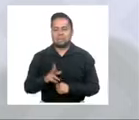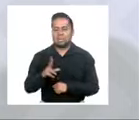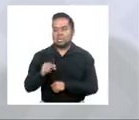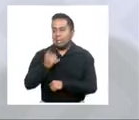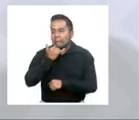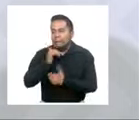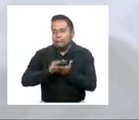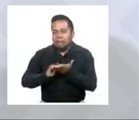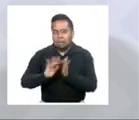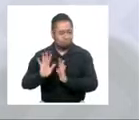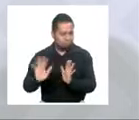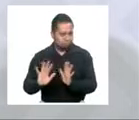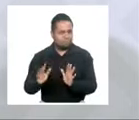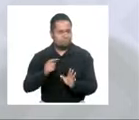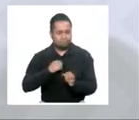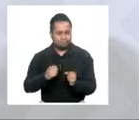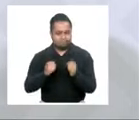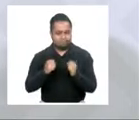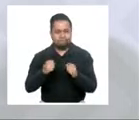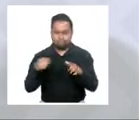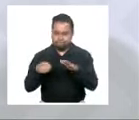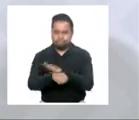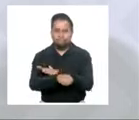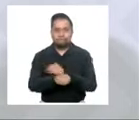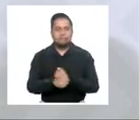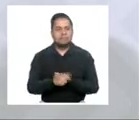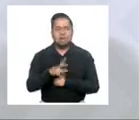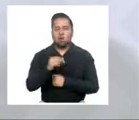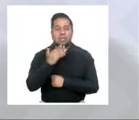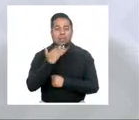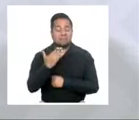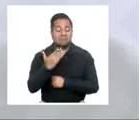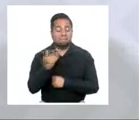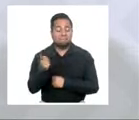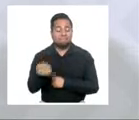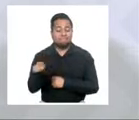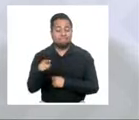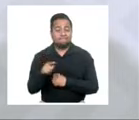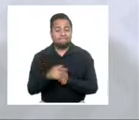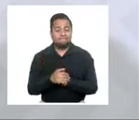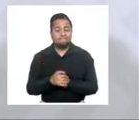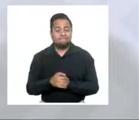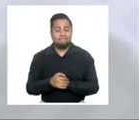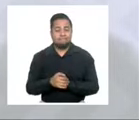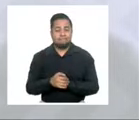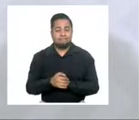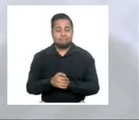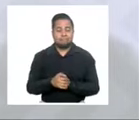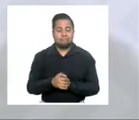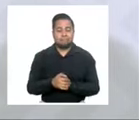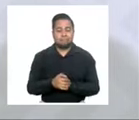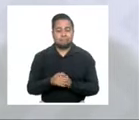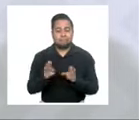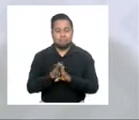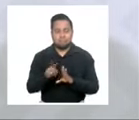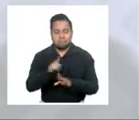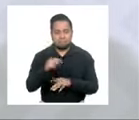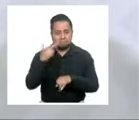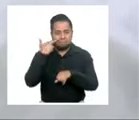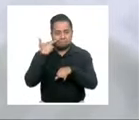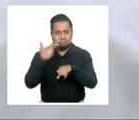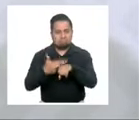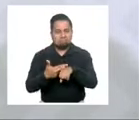respecto al cártel del despojo, porque no es correcto que, teniendo la